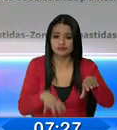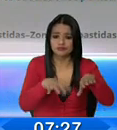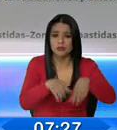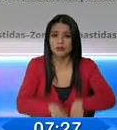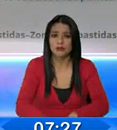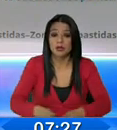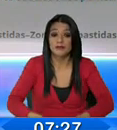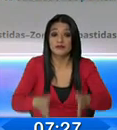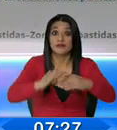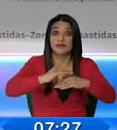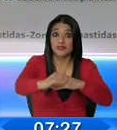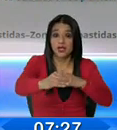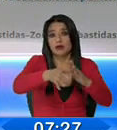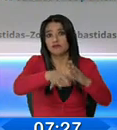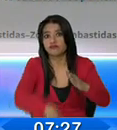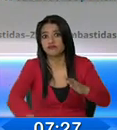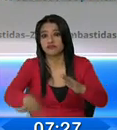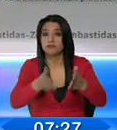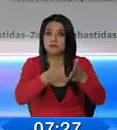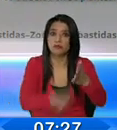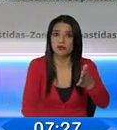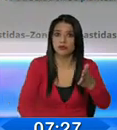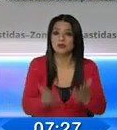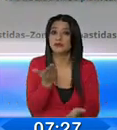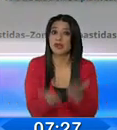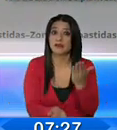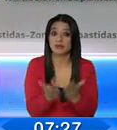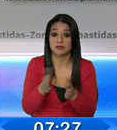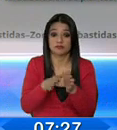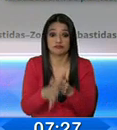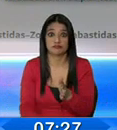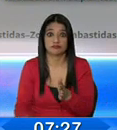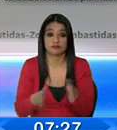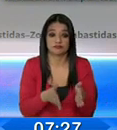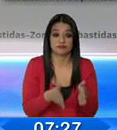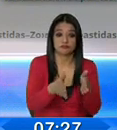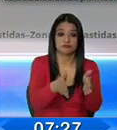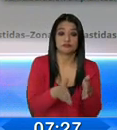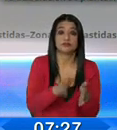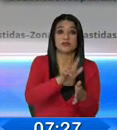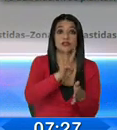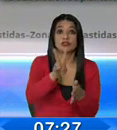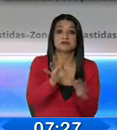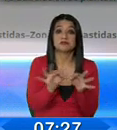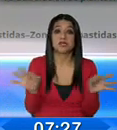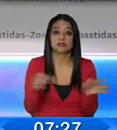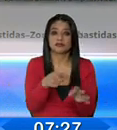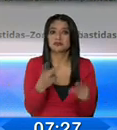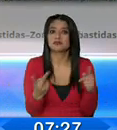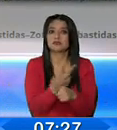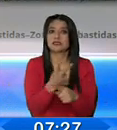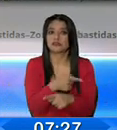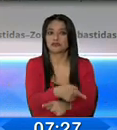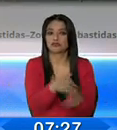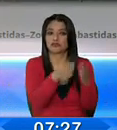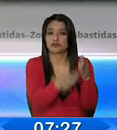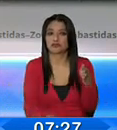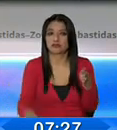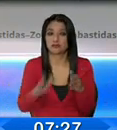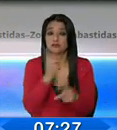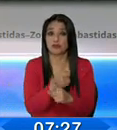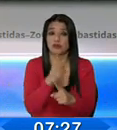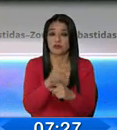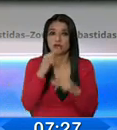vial estatal, ya que hay una distancia del socavón a la carretera de 32 metros, por lo que la medida es construir